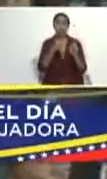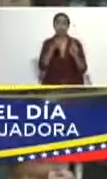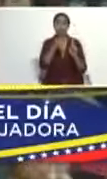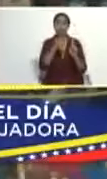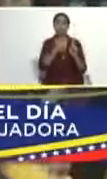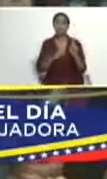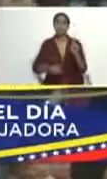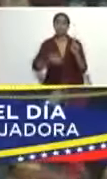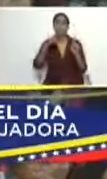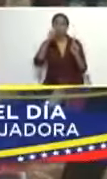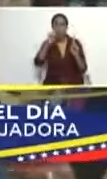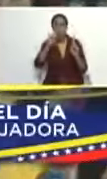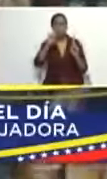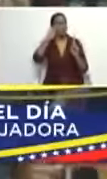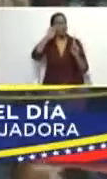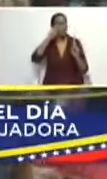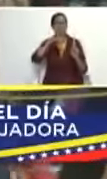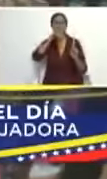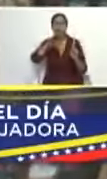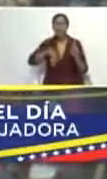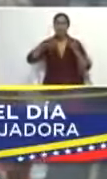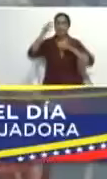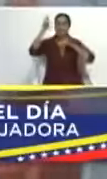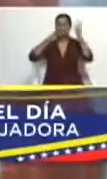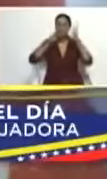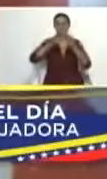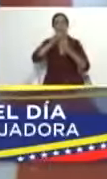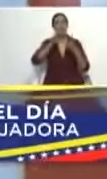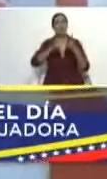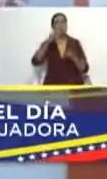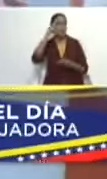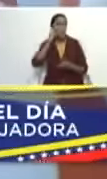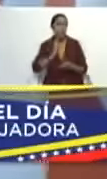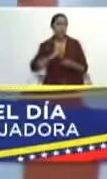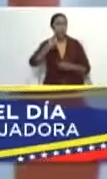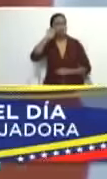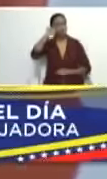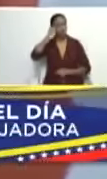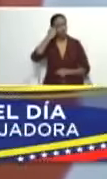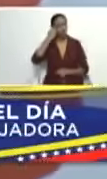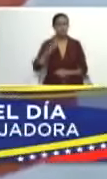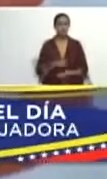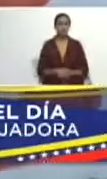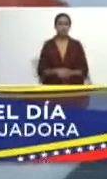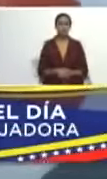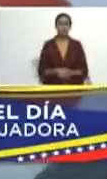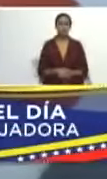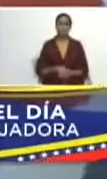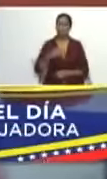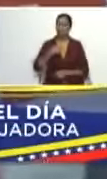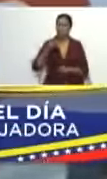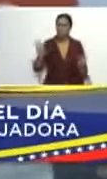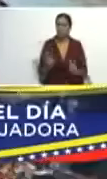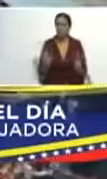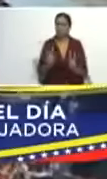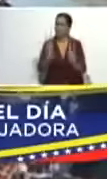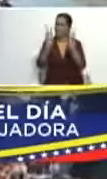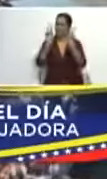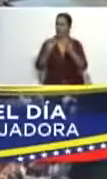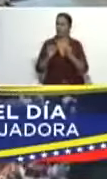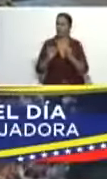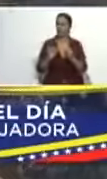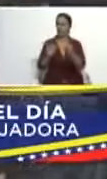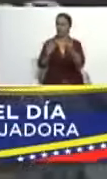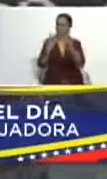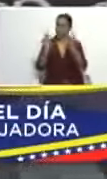de Chávez y Bolívar, el pueblo de Guayana, una vez más, venceremos, compatriotas,